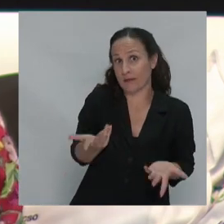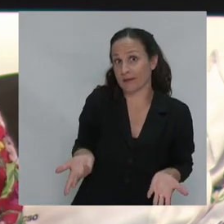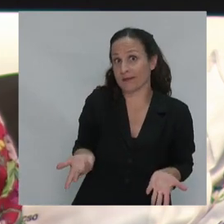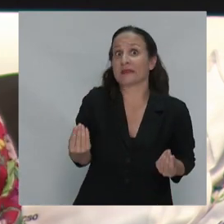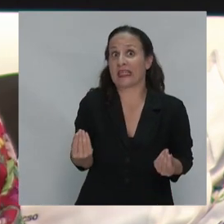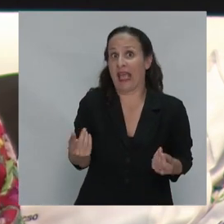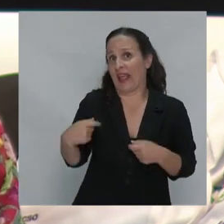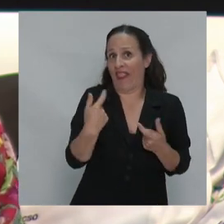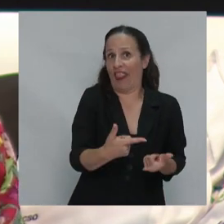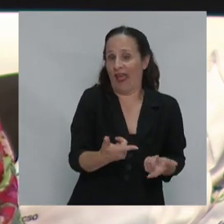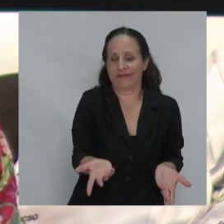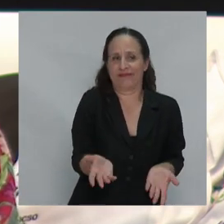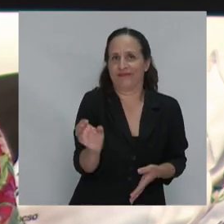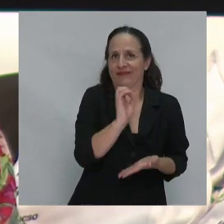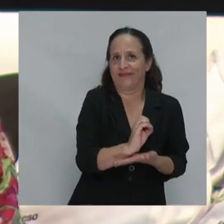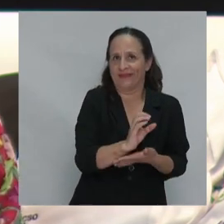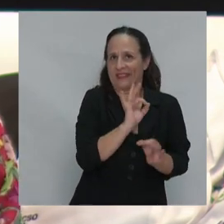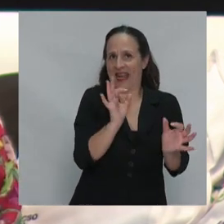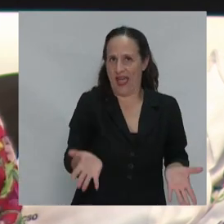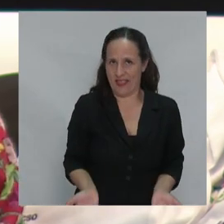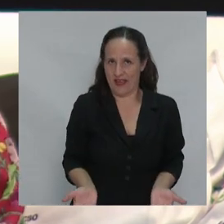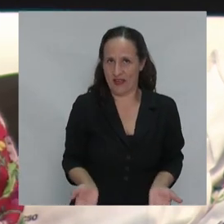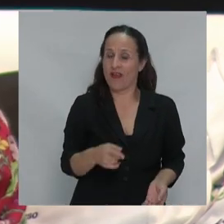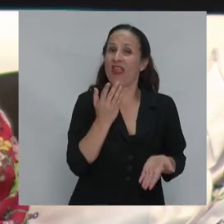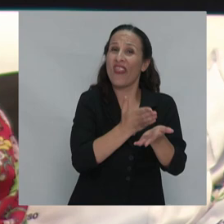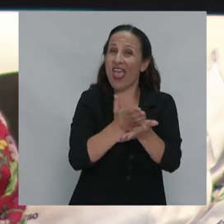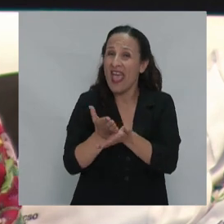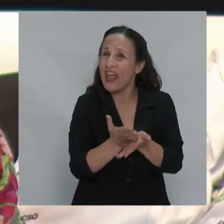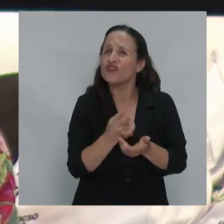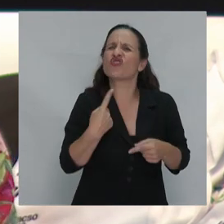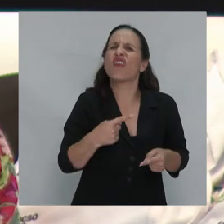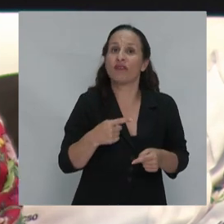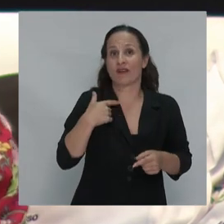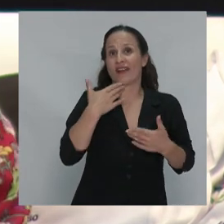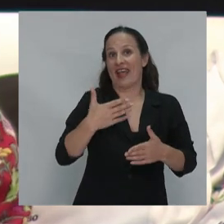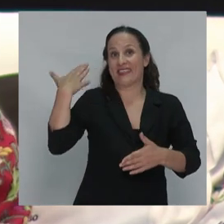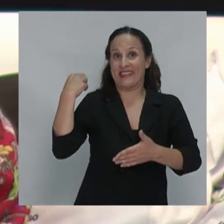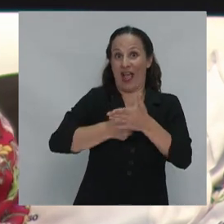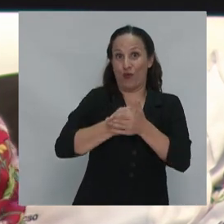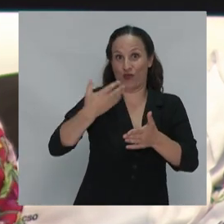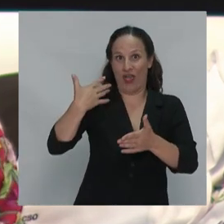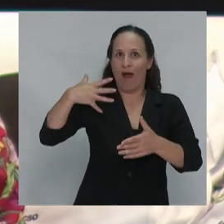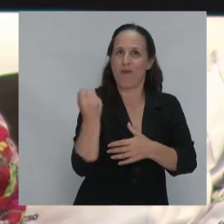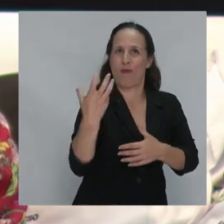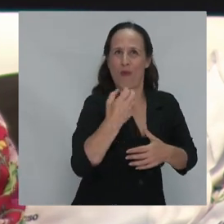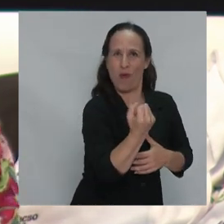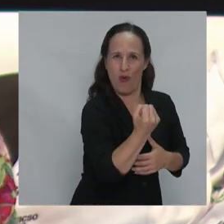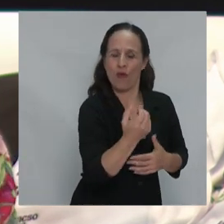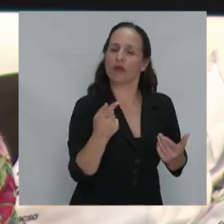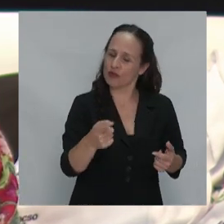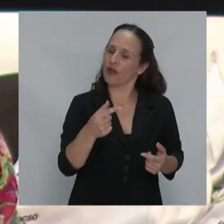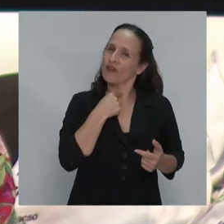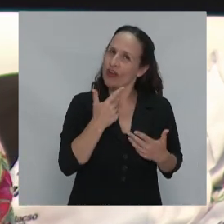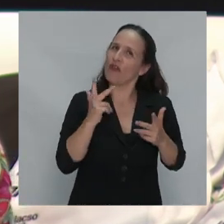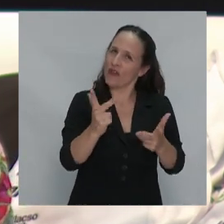claro que miseria. Todos los derechos que tenemos hoy son las luchas de ayer y quiero dar ese reconocimiento. Nos reconocemos en el